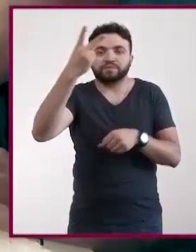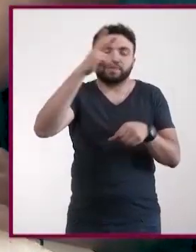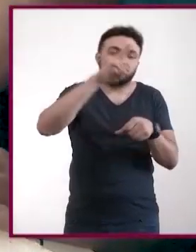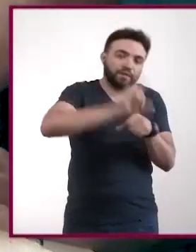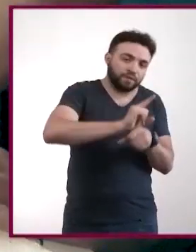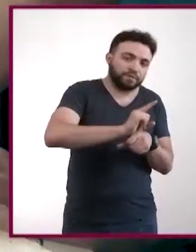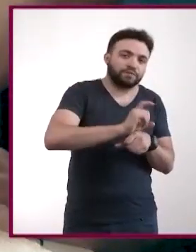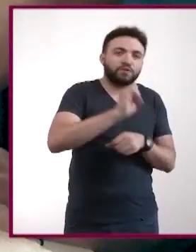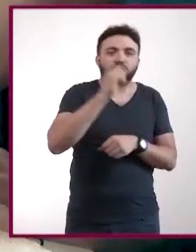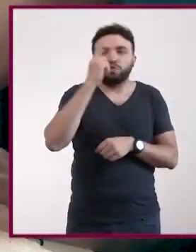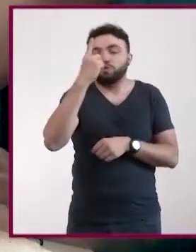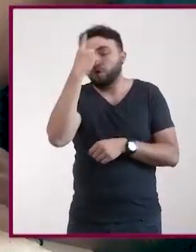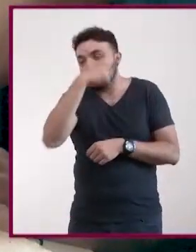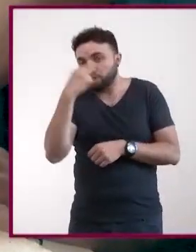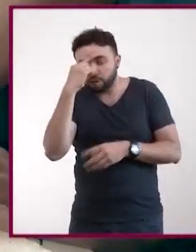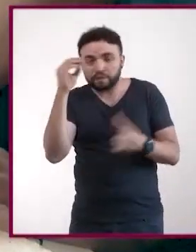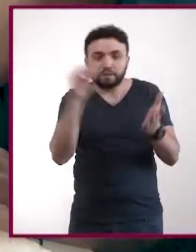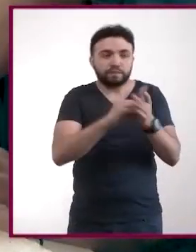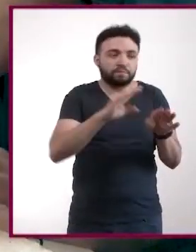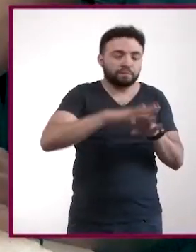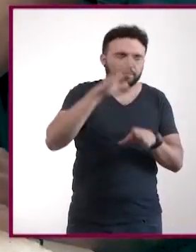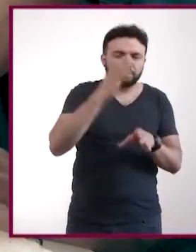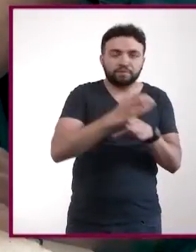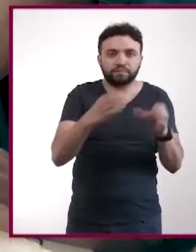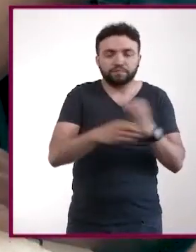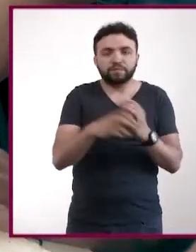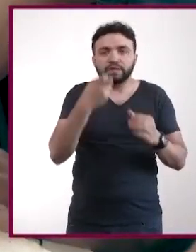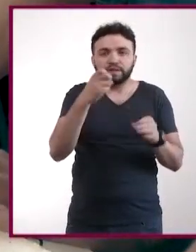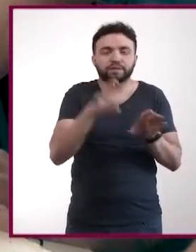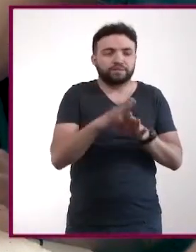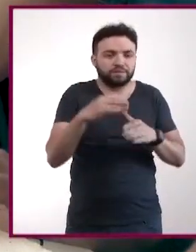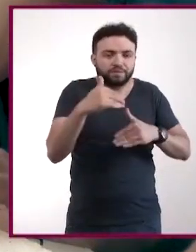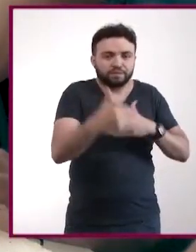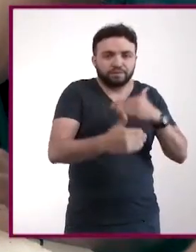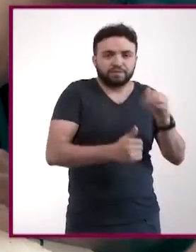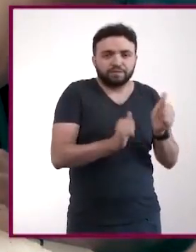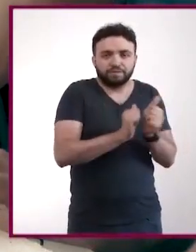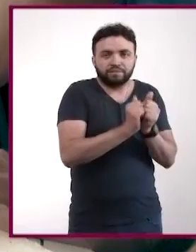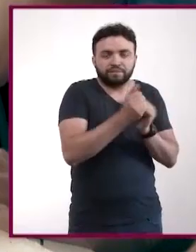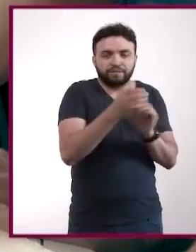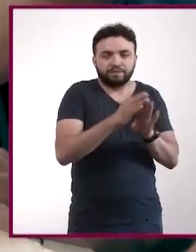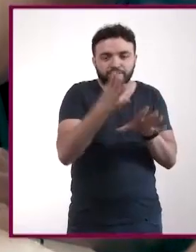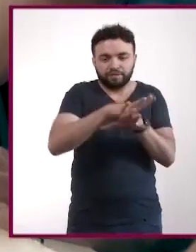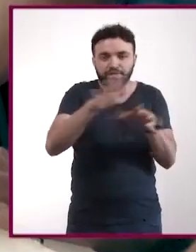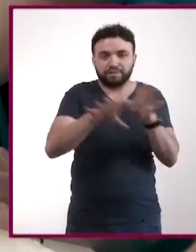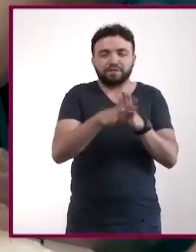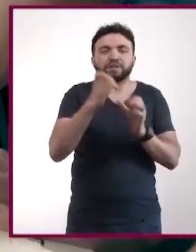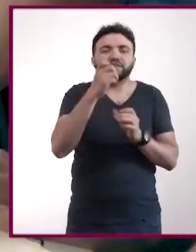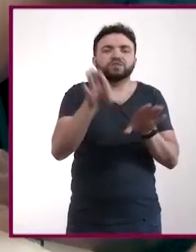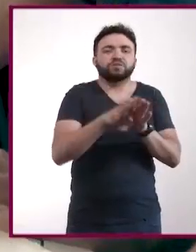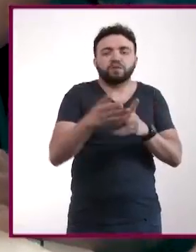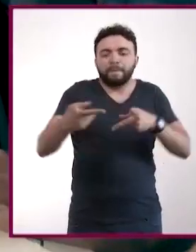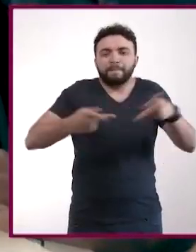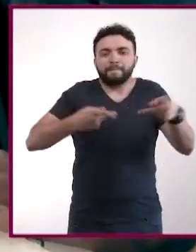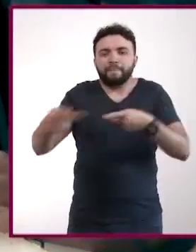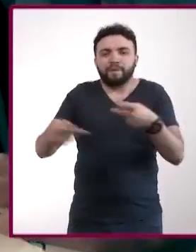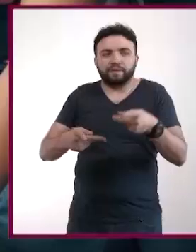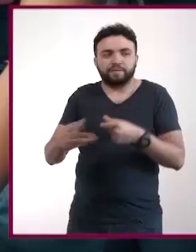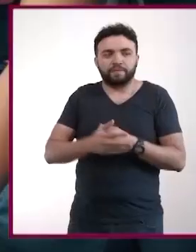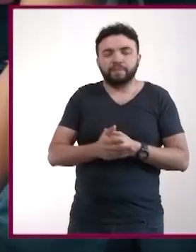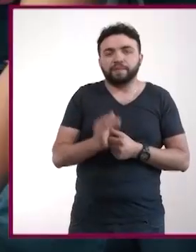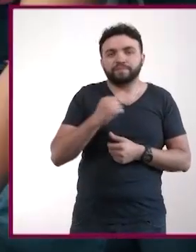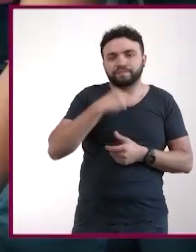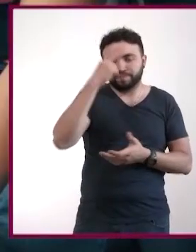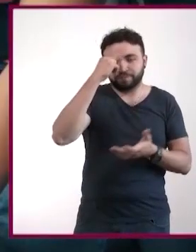a las horas le empecé a hacer otra cosa. Y así fue como construyéndose, ¿no? Como que en realidad es un proceso también. La imagen fue